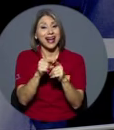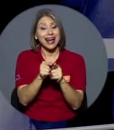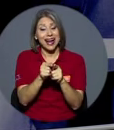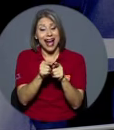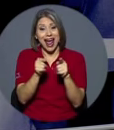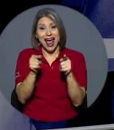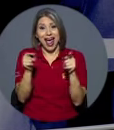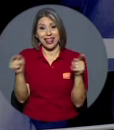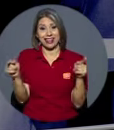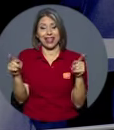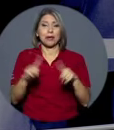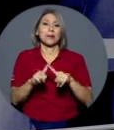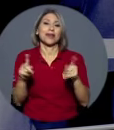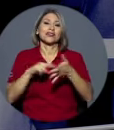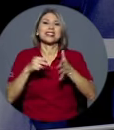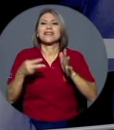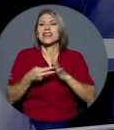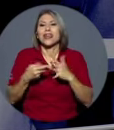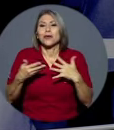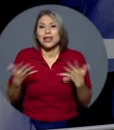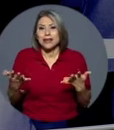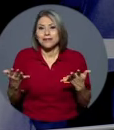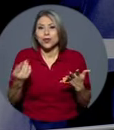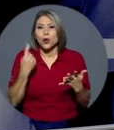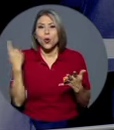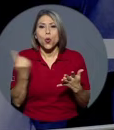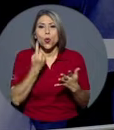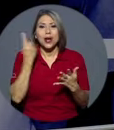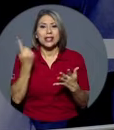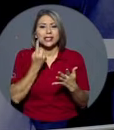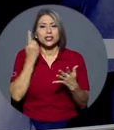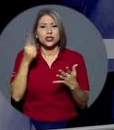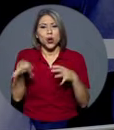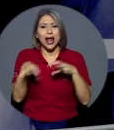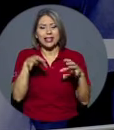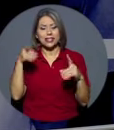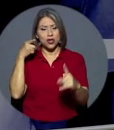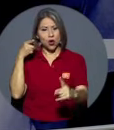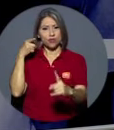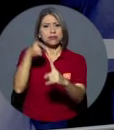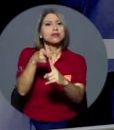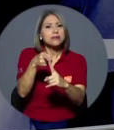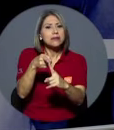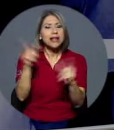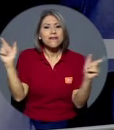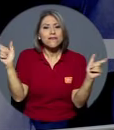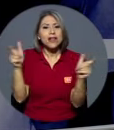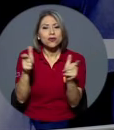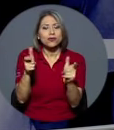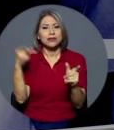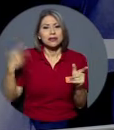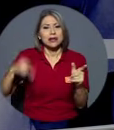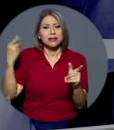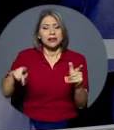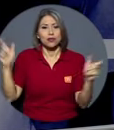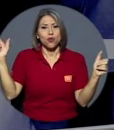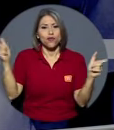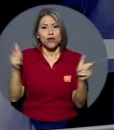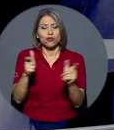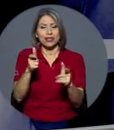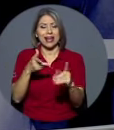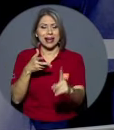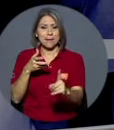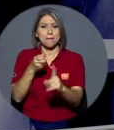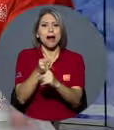que el significado es total en el sentido que nos lleva a una sola acción, que es al final reducir el riesgo, que es reducir el impacto,